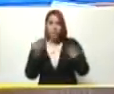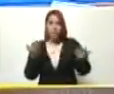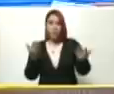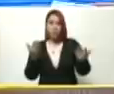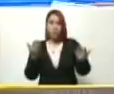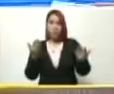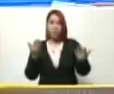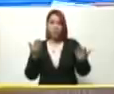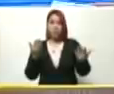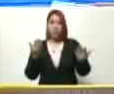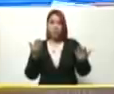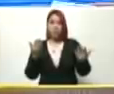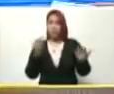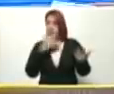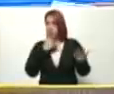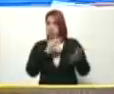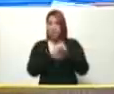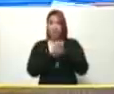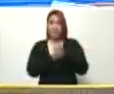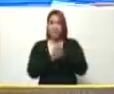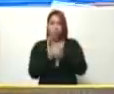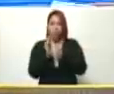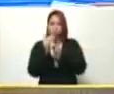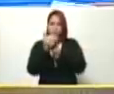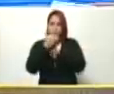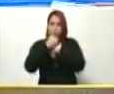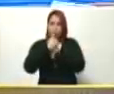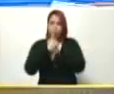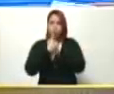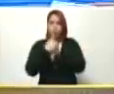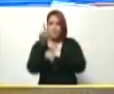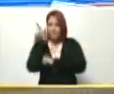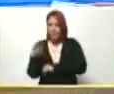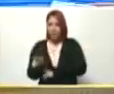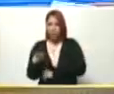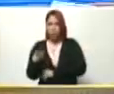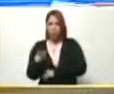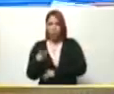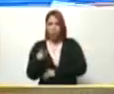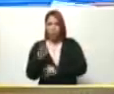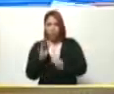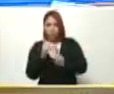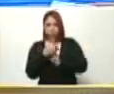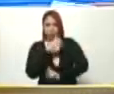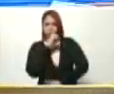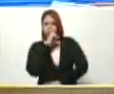En el enemigo oculto, en el enemigo infiltrado,